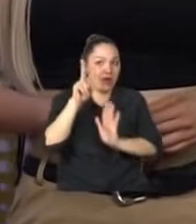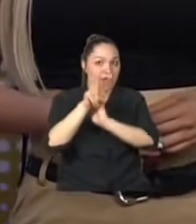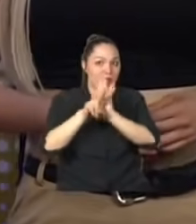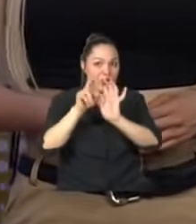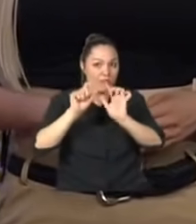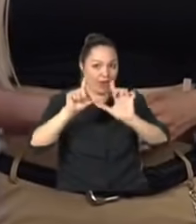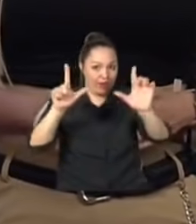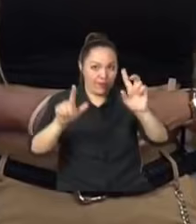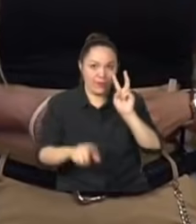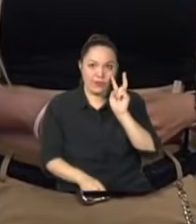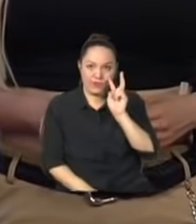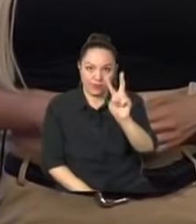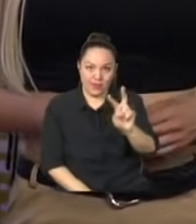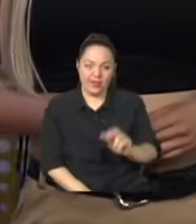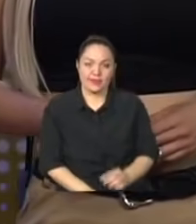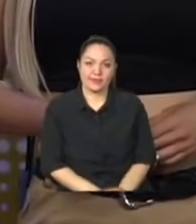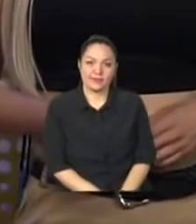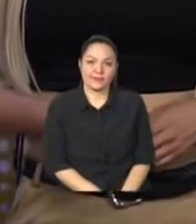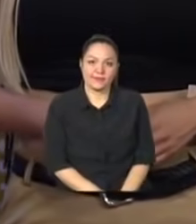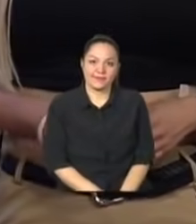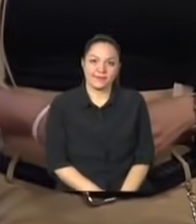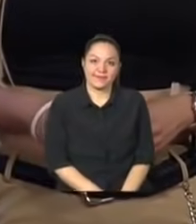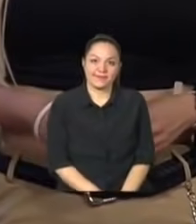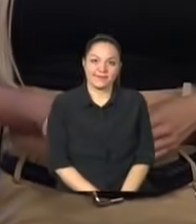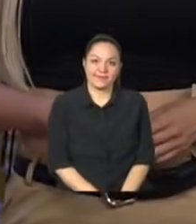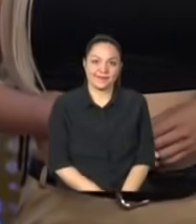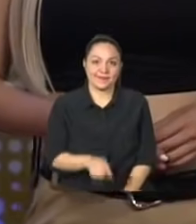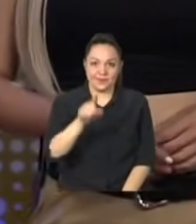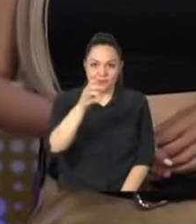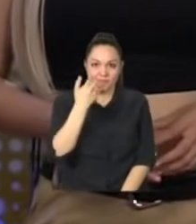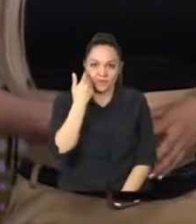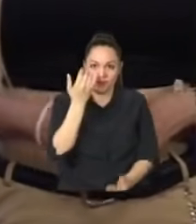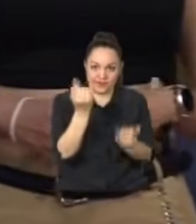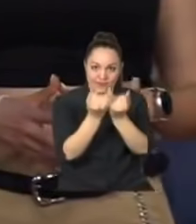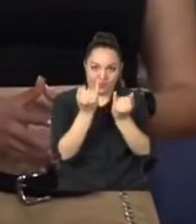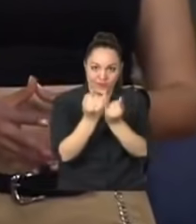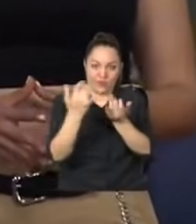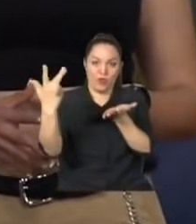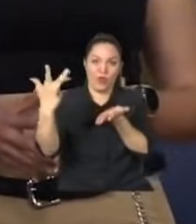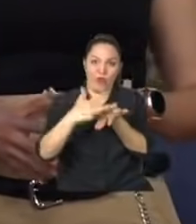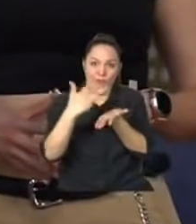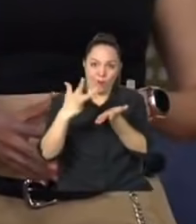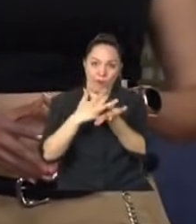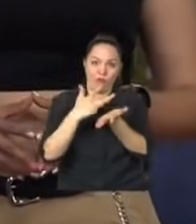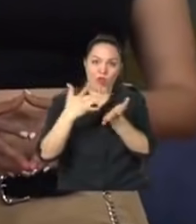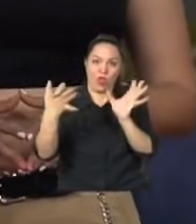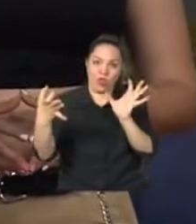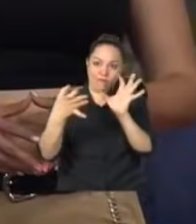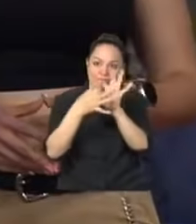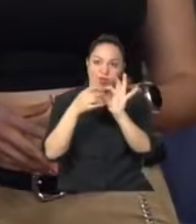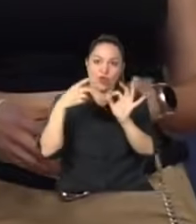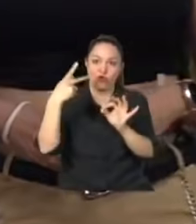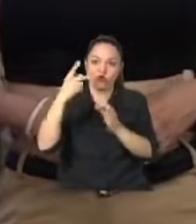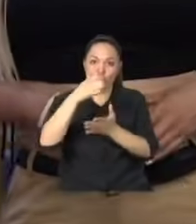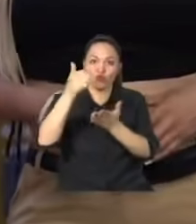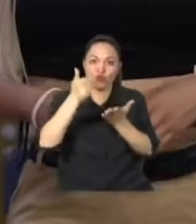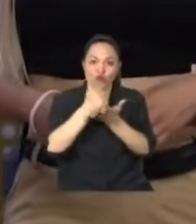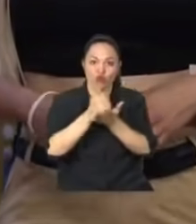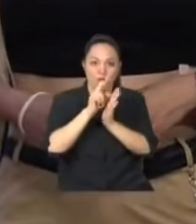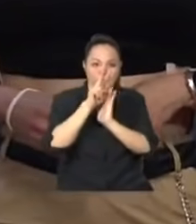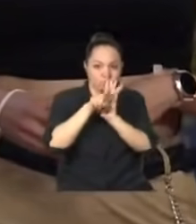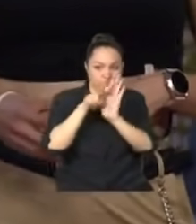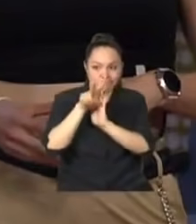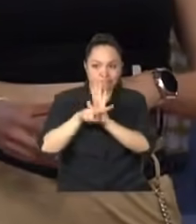siguiente video. ¿Quieres ser nuestro corresponsal, nuestro colaborador? Graba algo de tu ciudad y envíalo